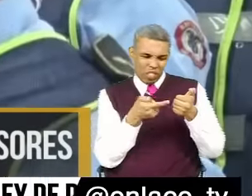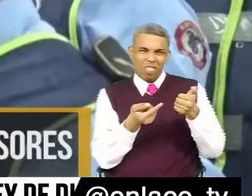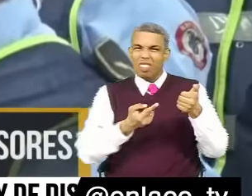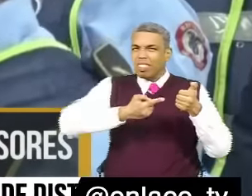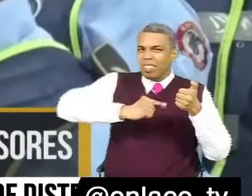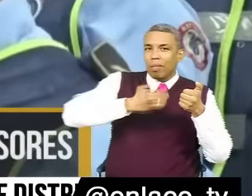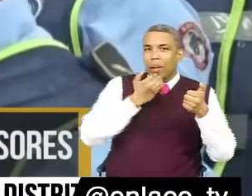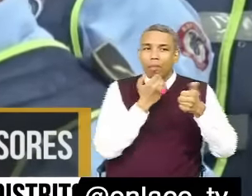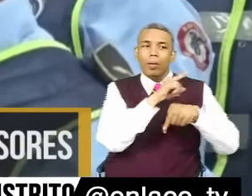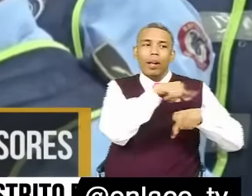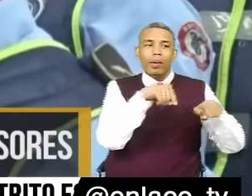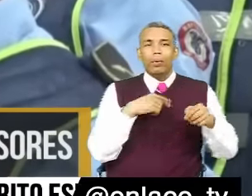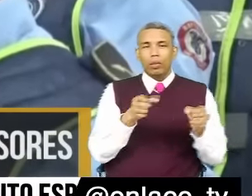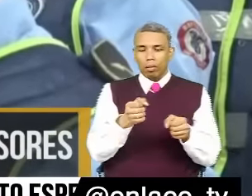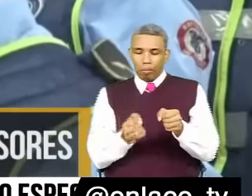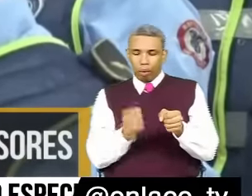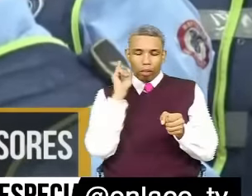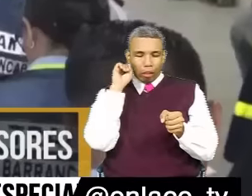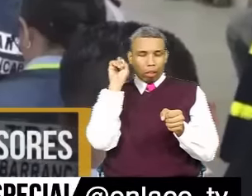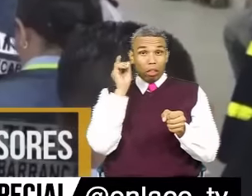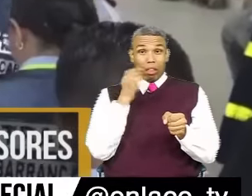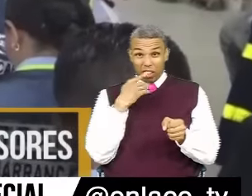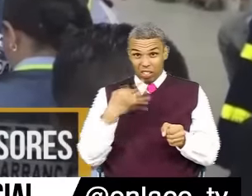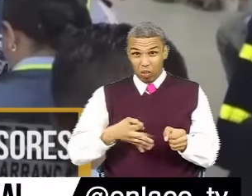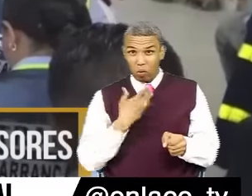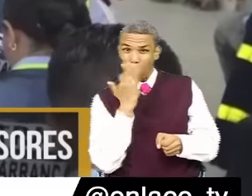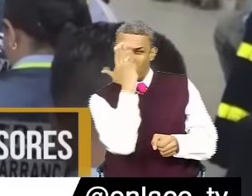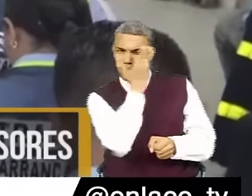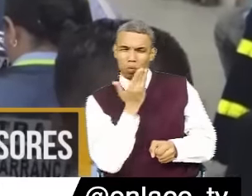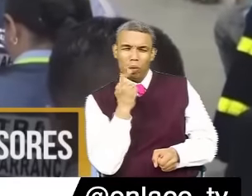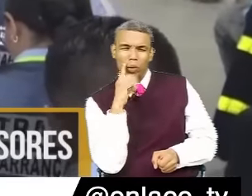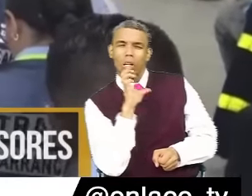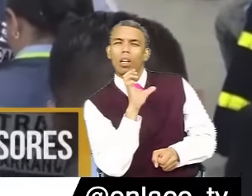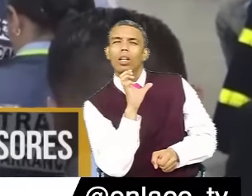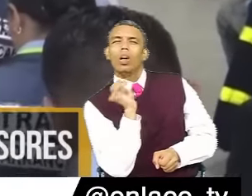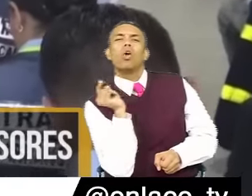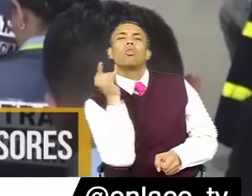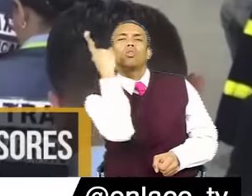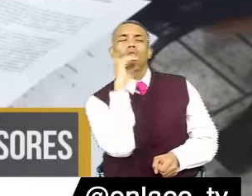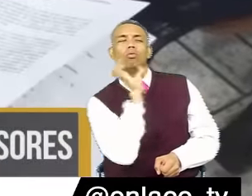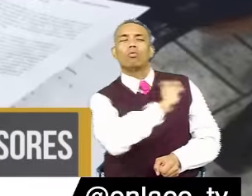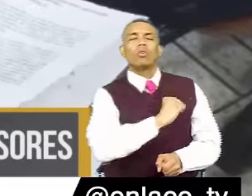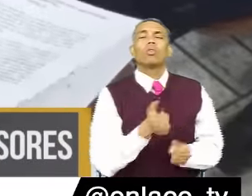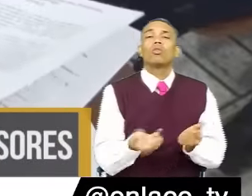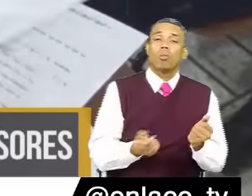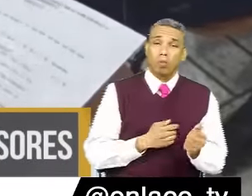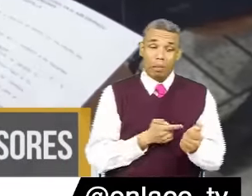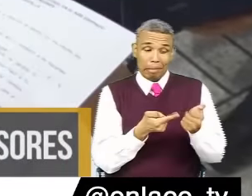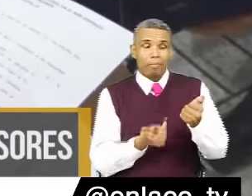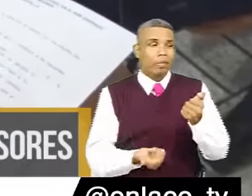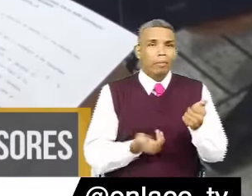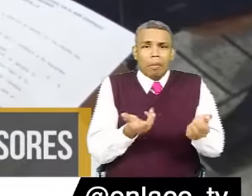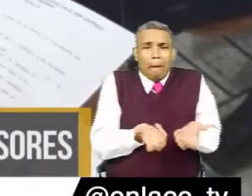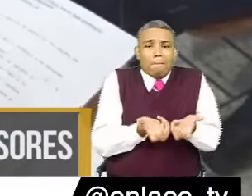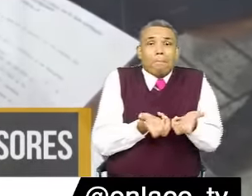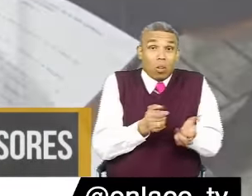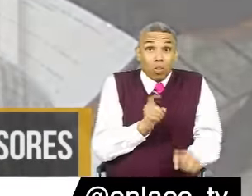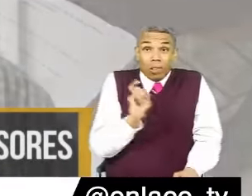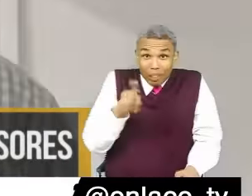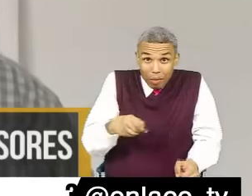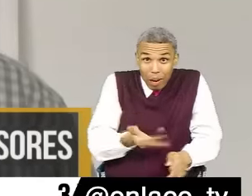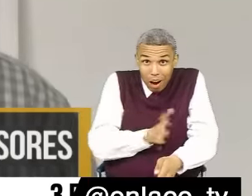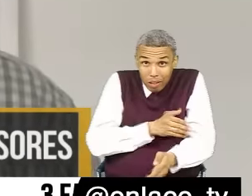de prueba a una persona que tenga como indicio que ha consumido alcohol u otro tipo de sustancia y puede ser una amenaza a la